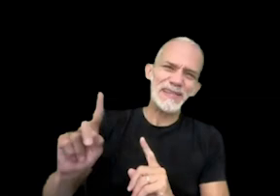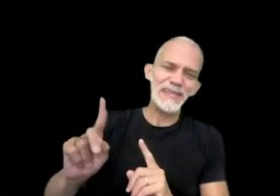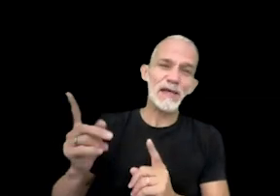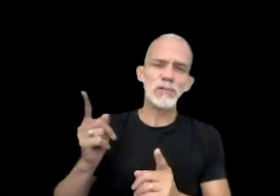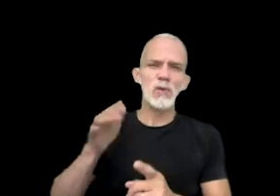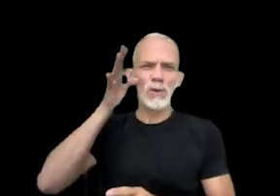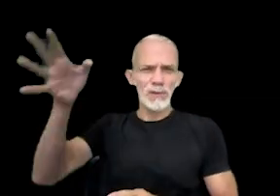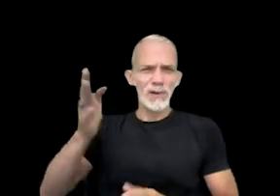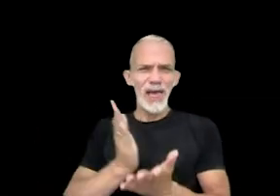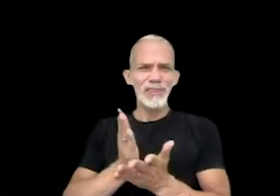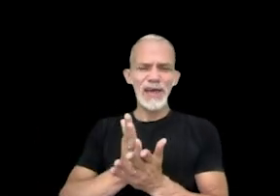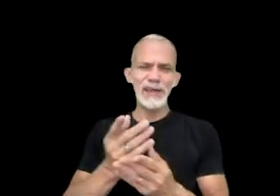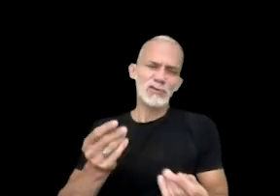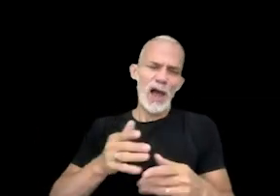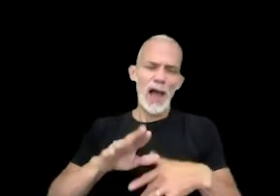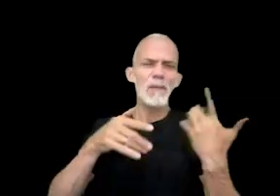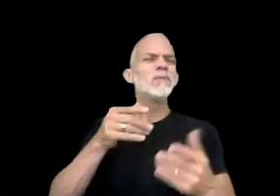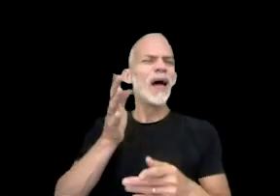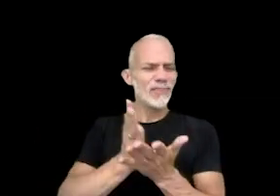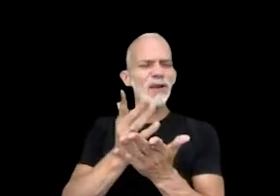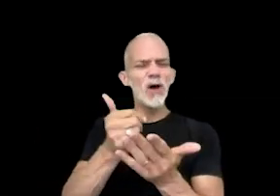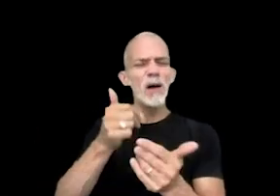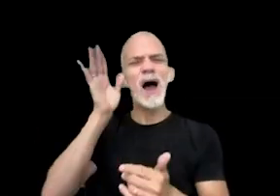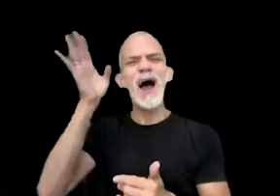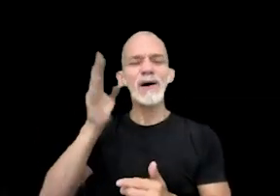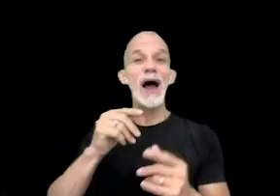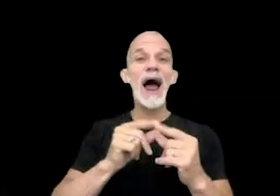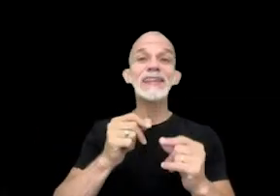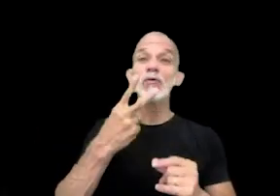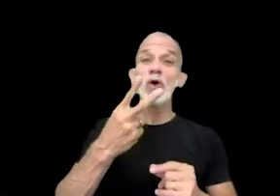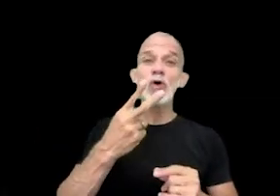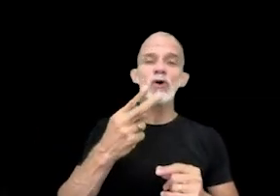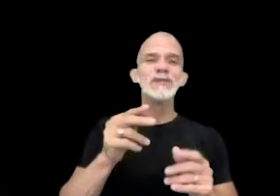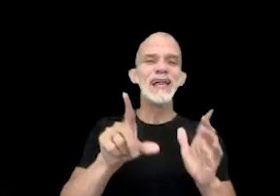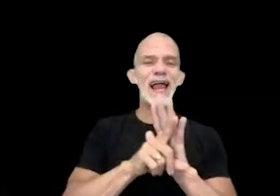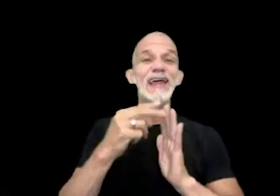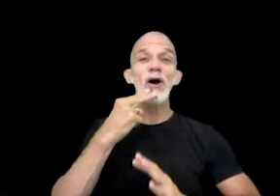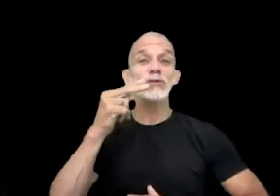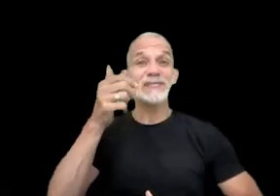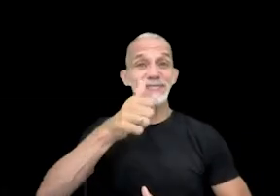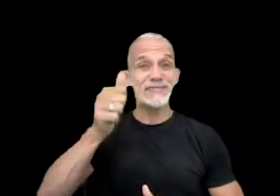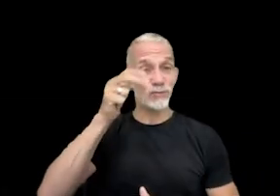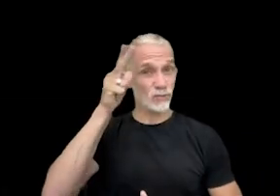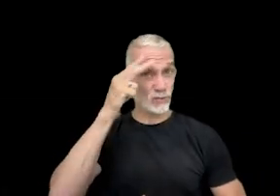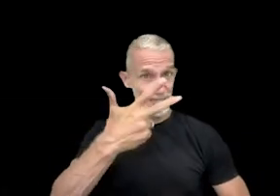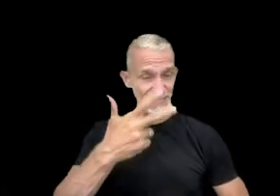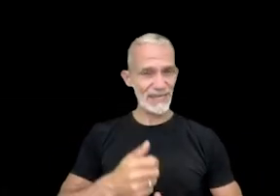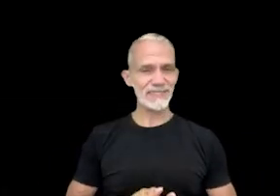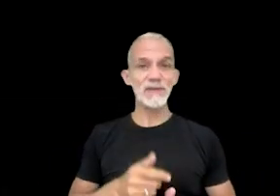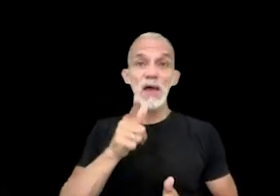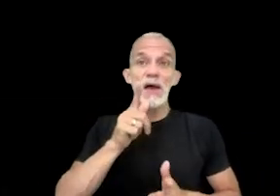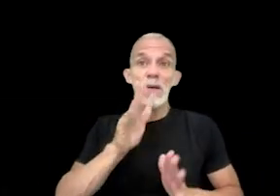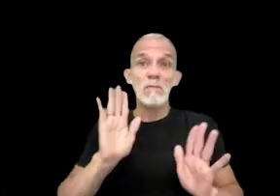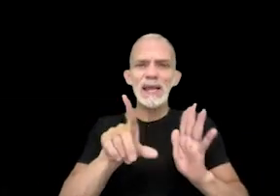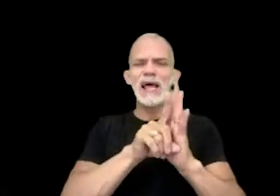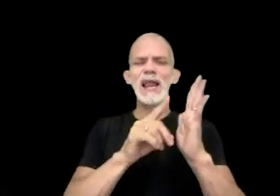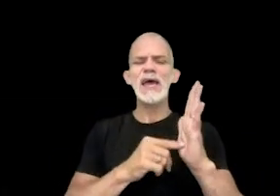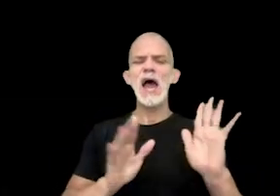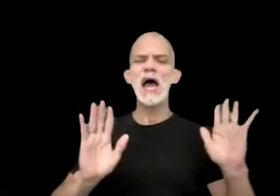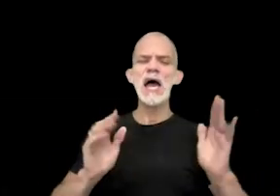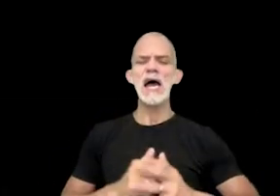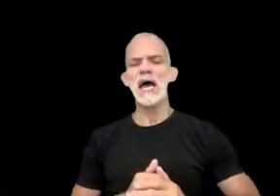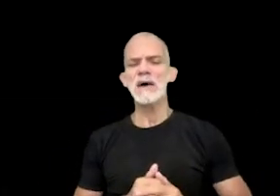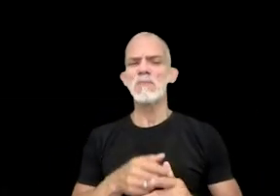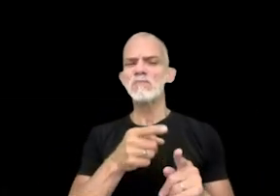abuso del derecho. El artículo 2 de la ley 11.683. Parece que en realidad no perfecciona el